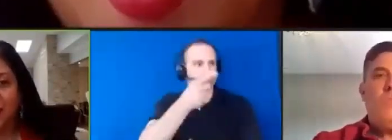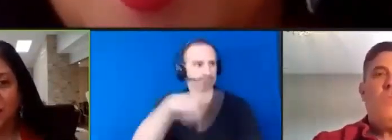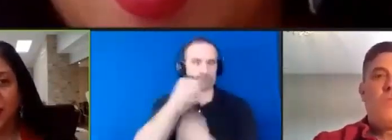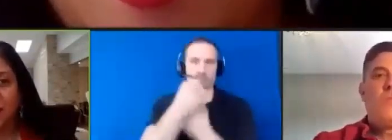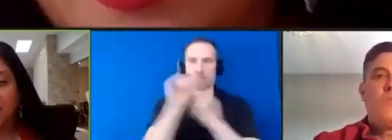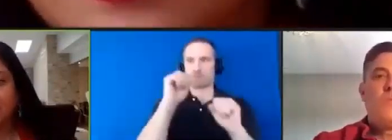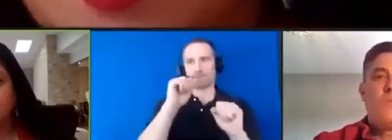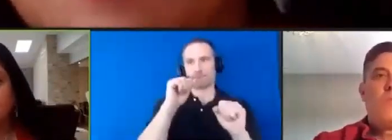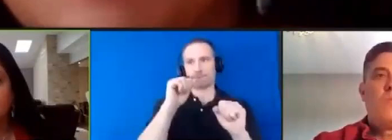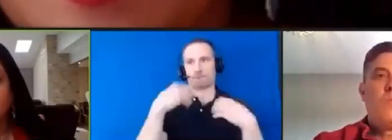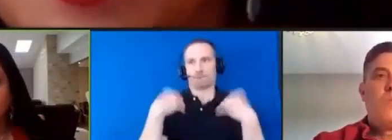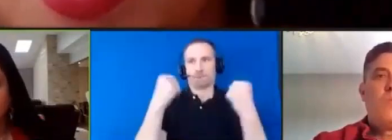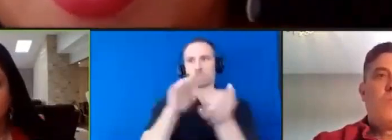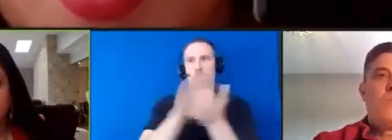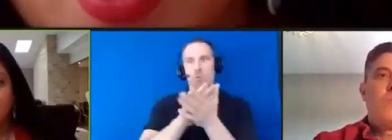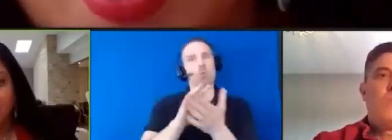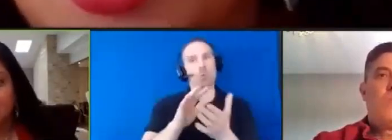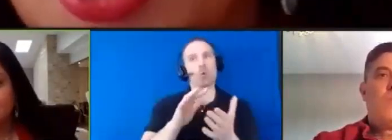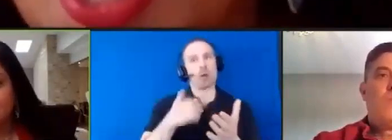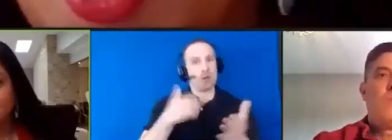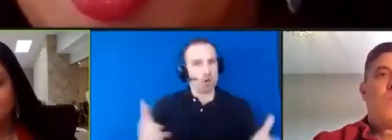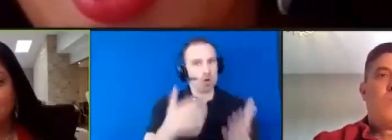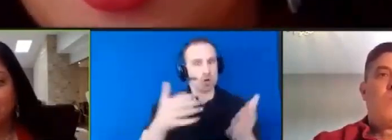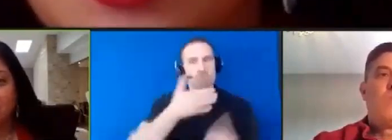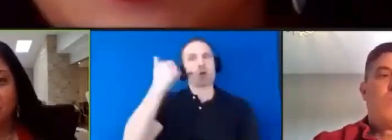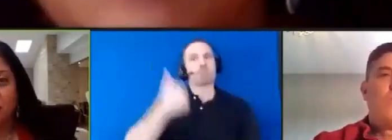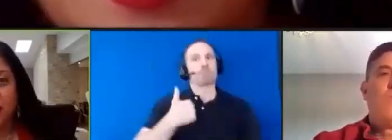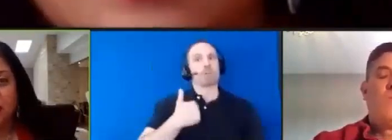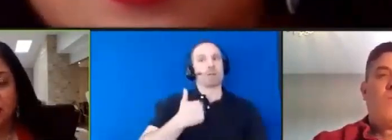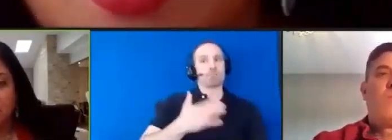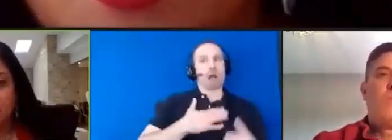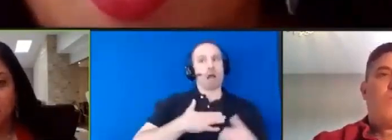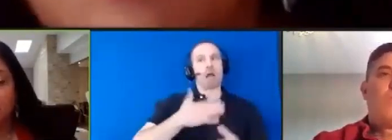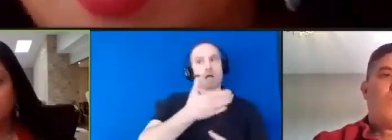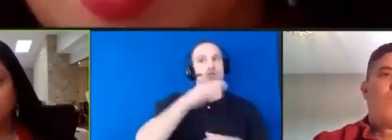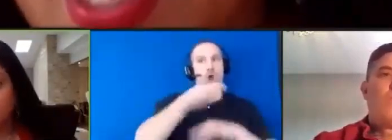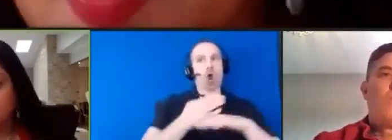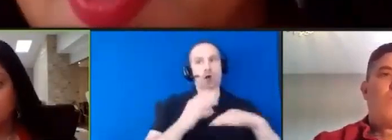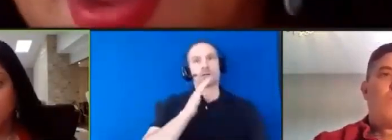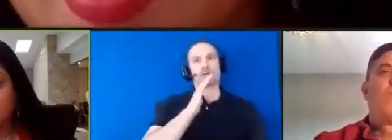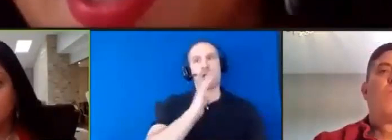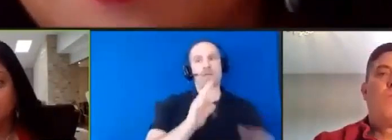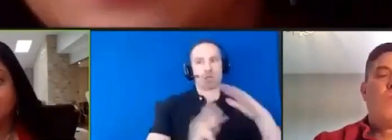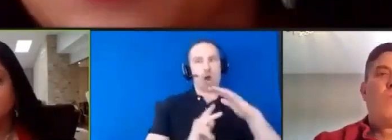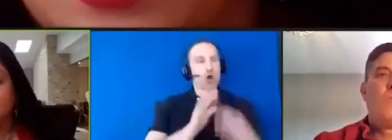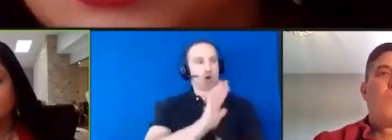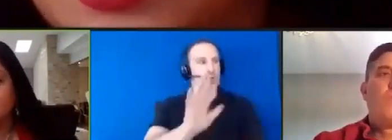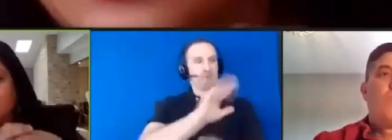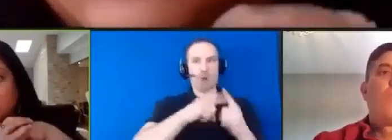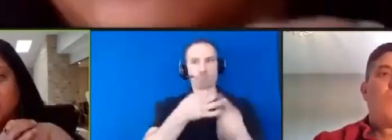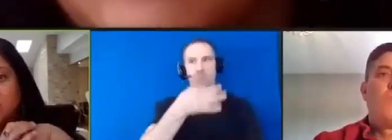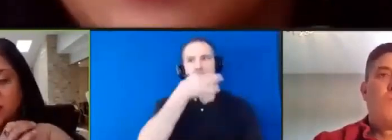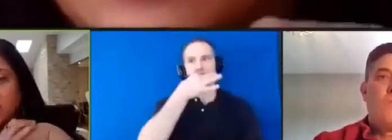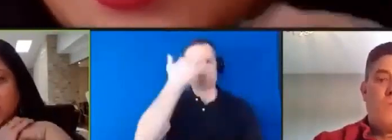así que una de las cosas primeras que escuché lo que dijiste es el traer las mascarillas y el distanciamiento es lo que mantiene a los